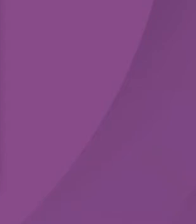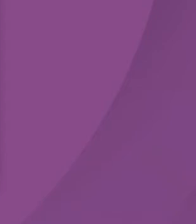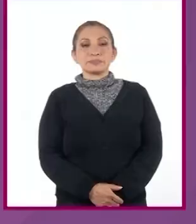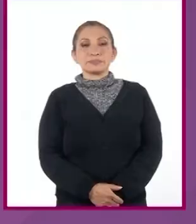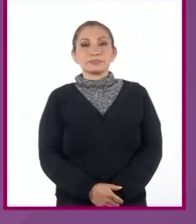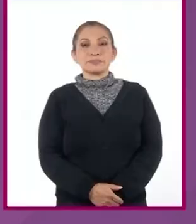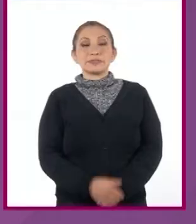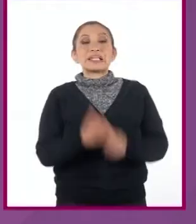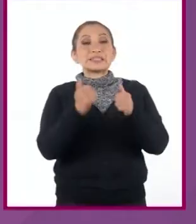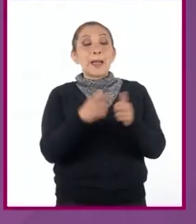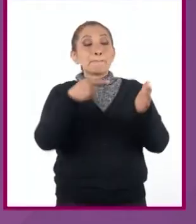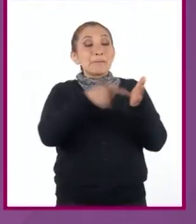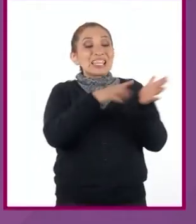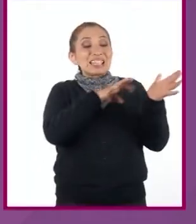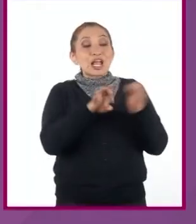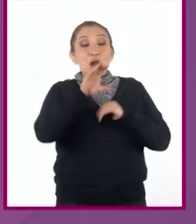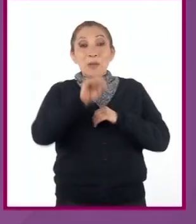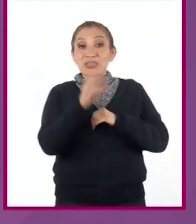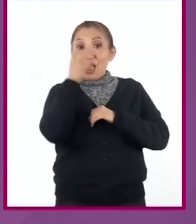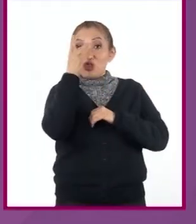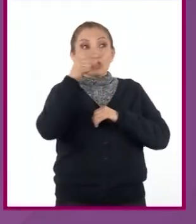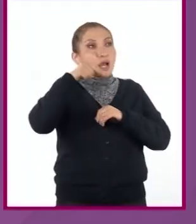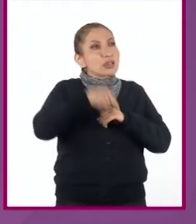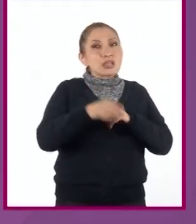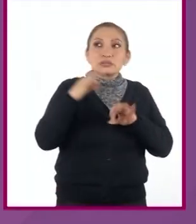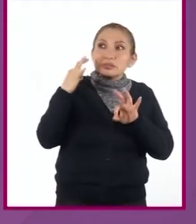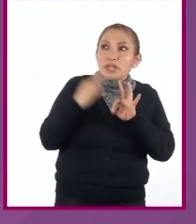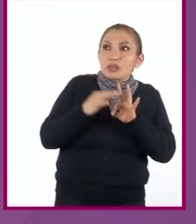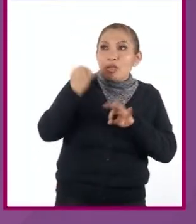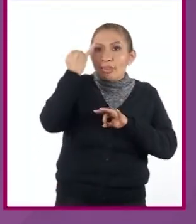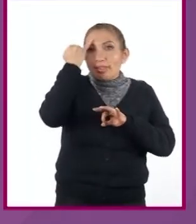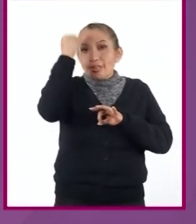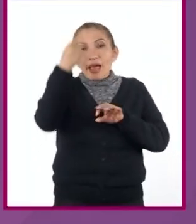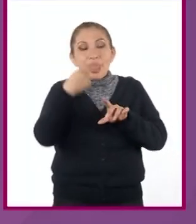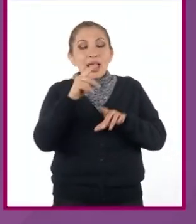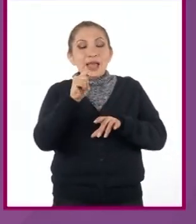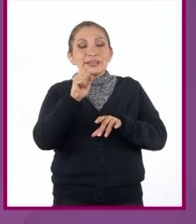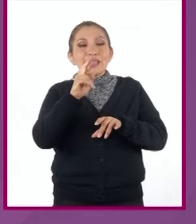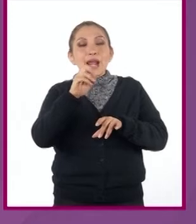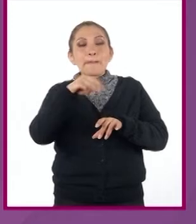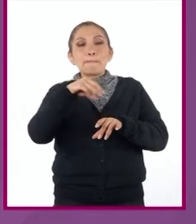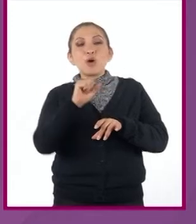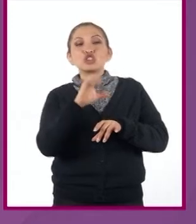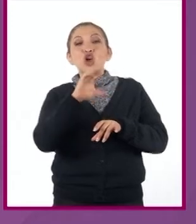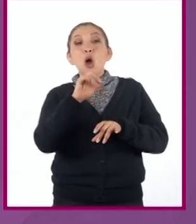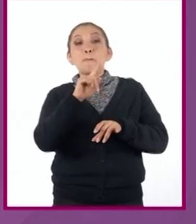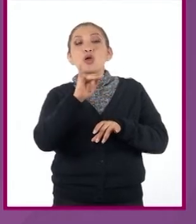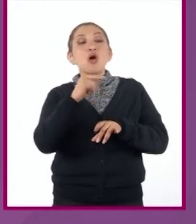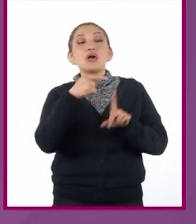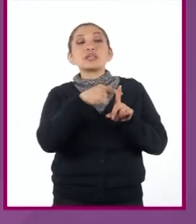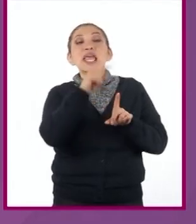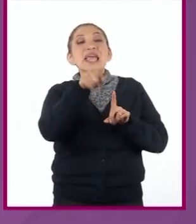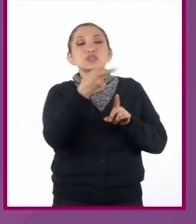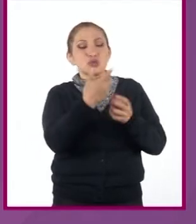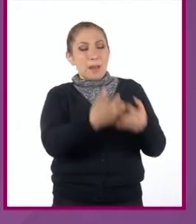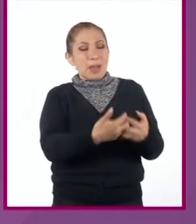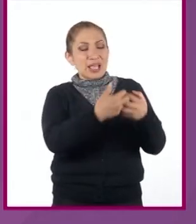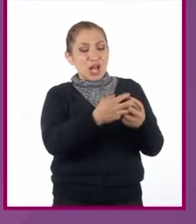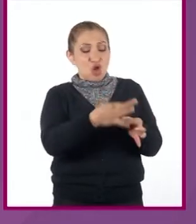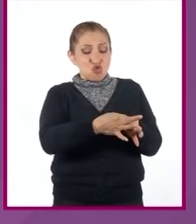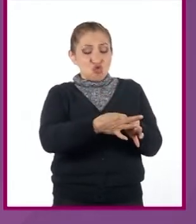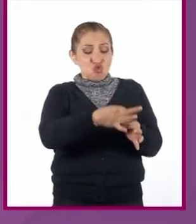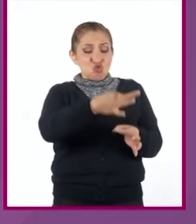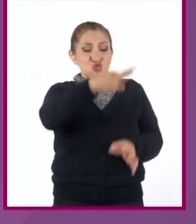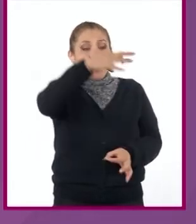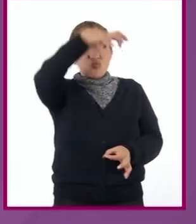Estamos en el año de 1592, justo cuando se inventó el termoscopio. Este instrumento consistía en un tubo